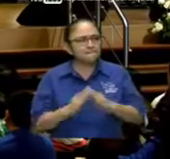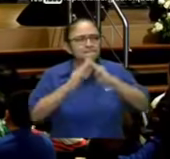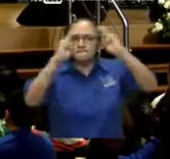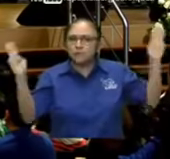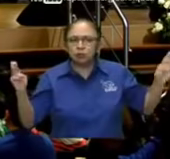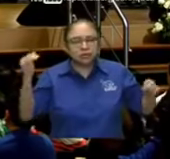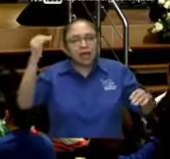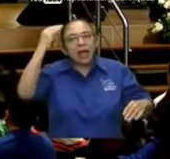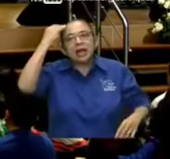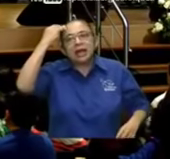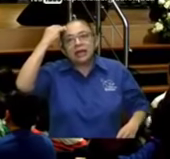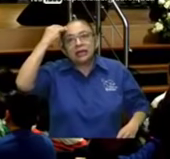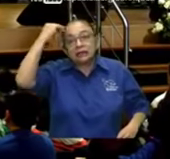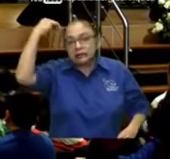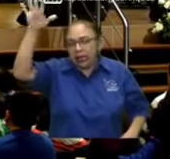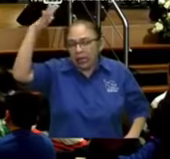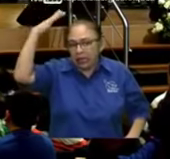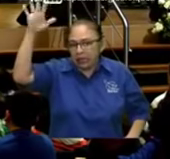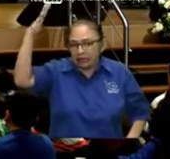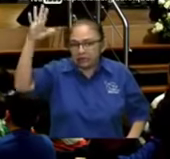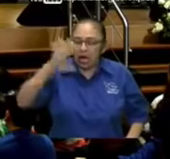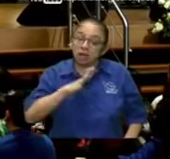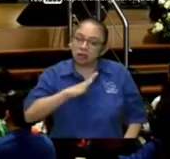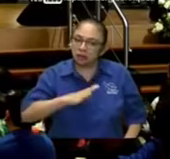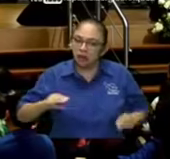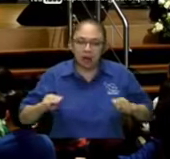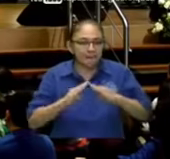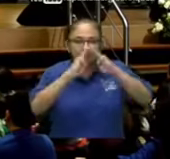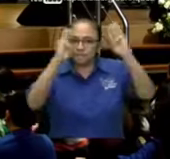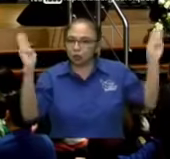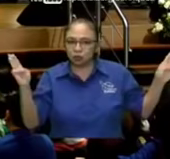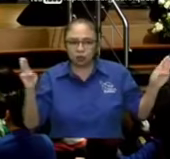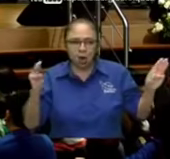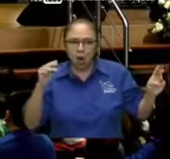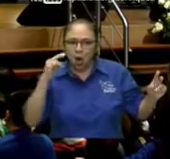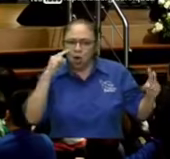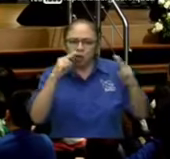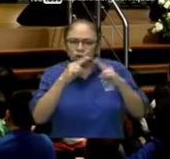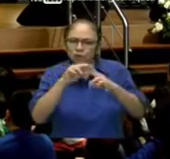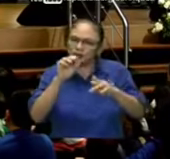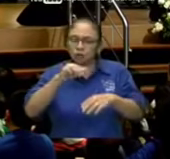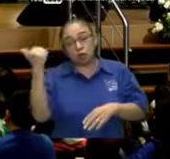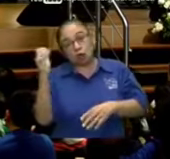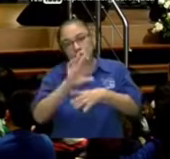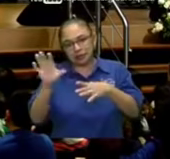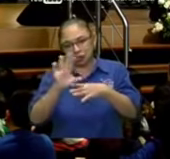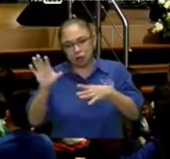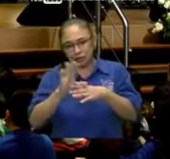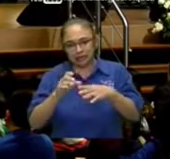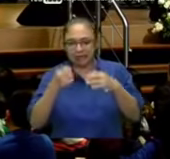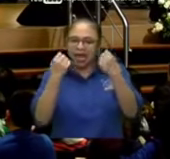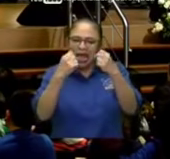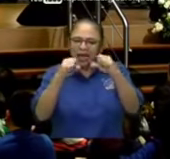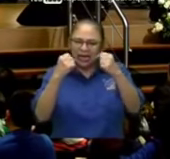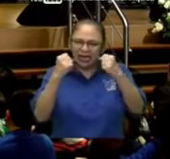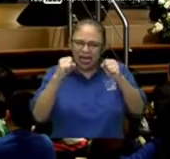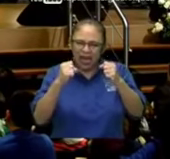inteligencia y tener tanta mitología. Entonces ellos crearon personajes. Y uno de los personajes